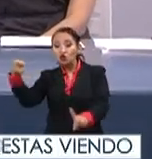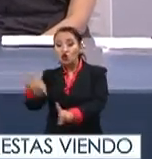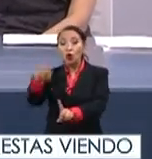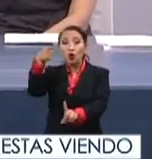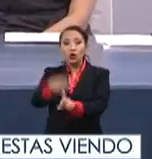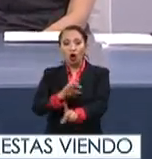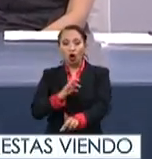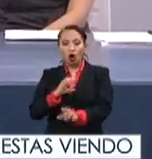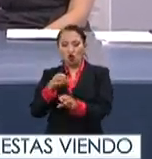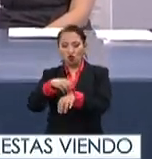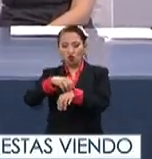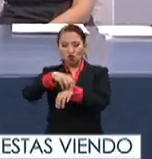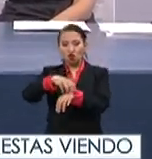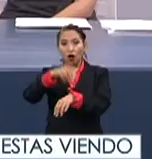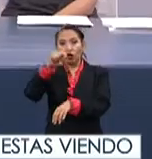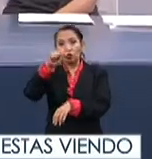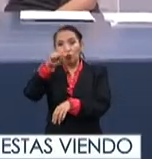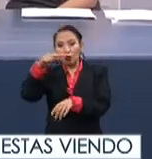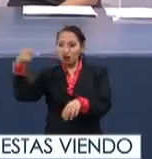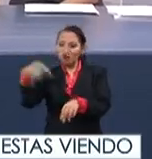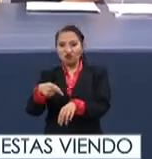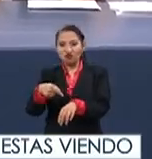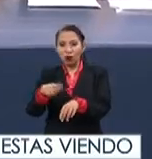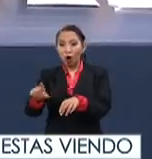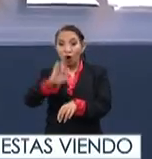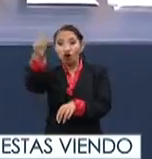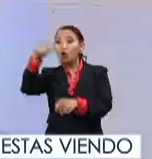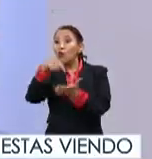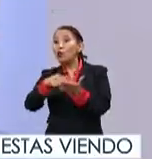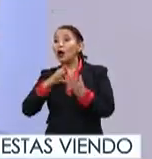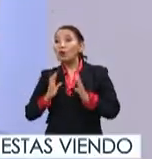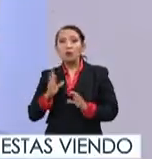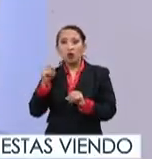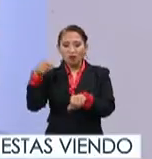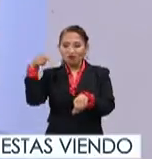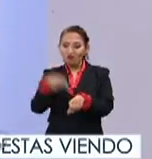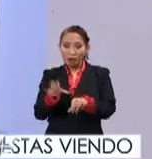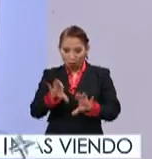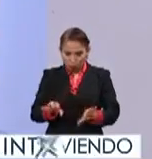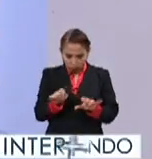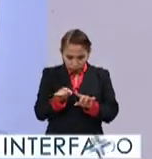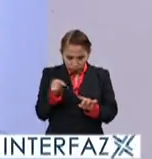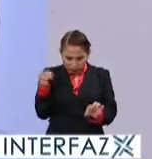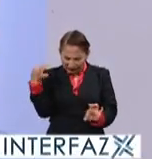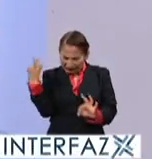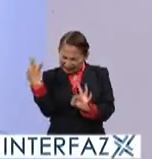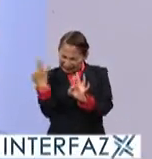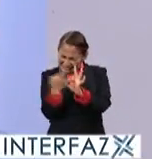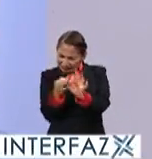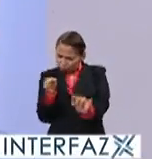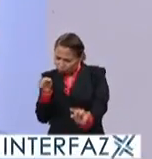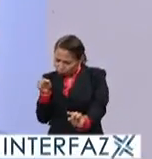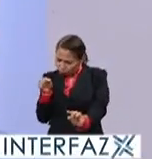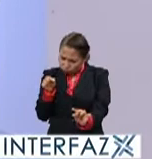al tumor. O sea, esto lo pueden hacer a través de computadora y la precisión que tienen